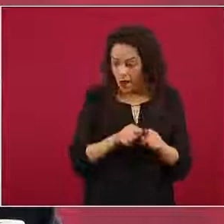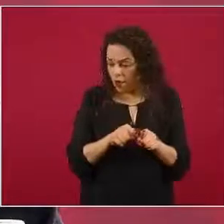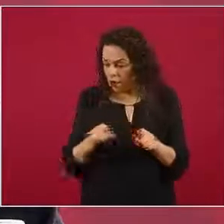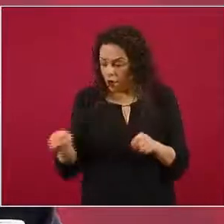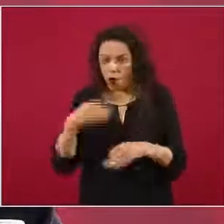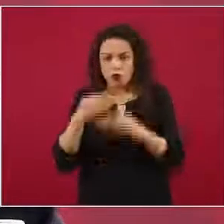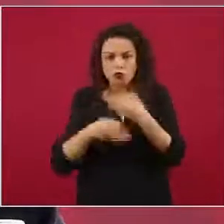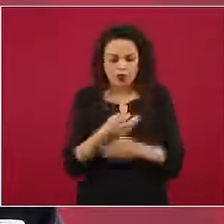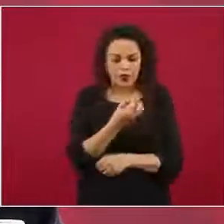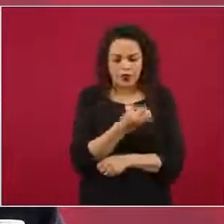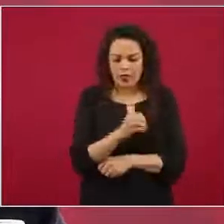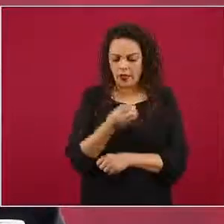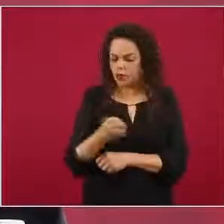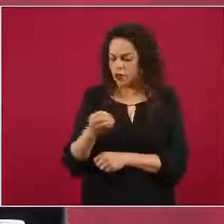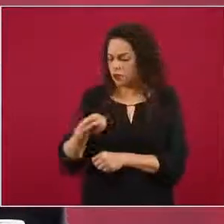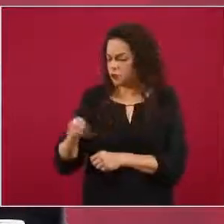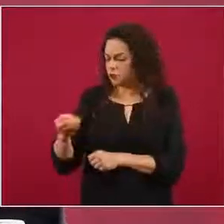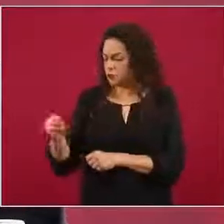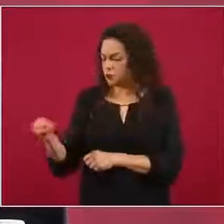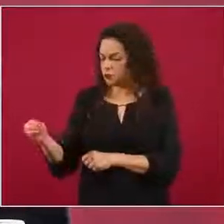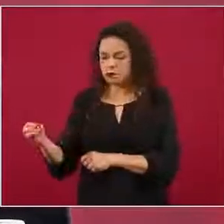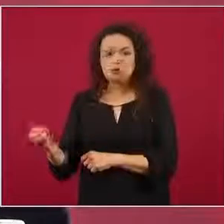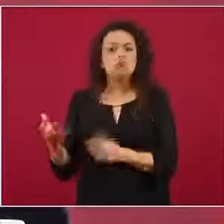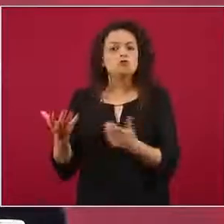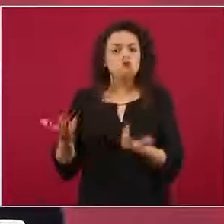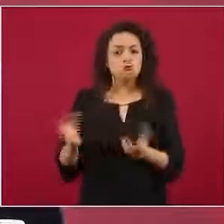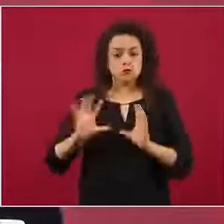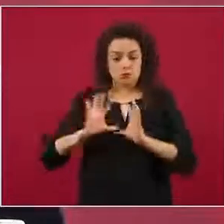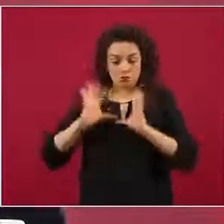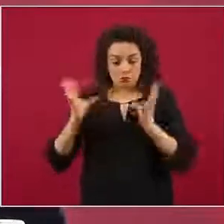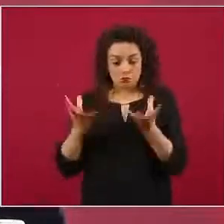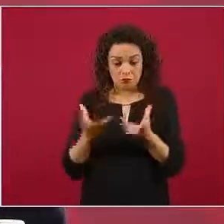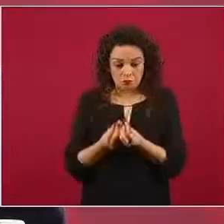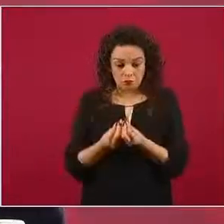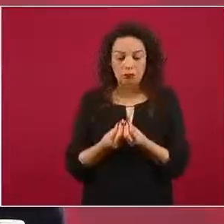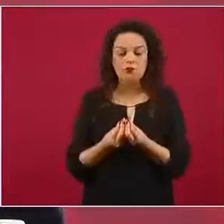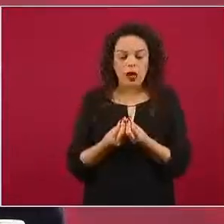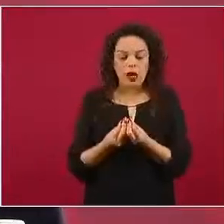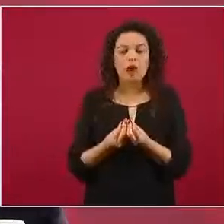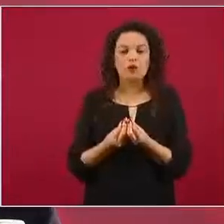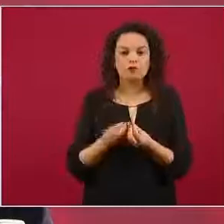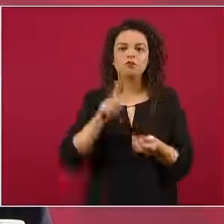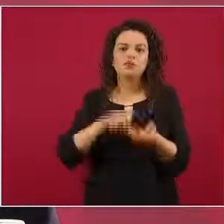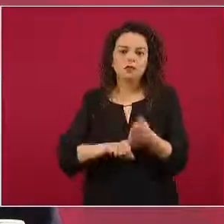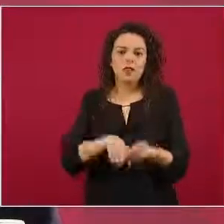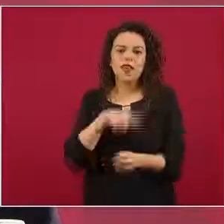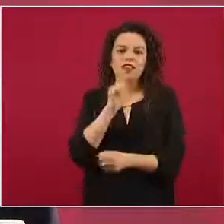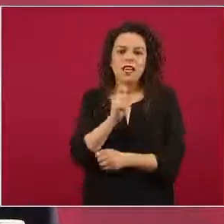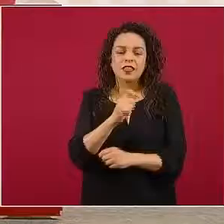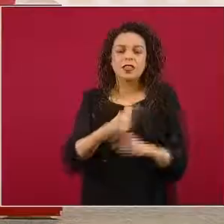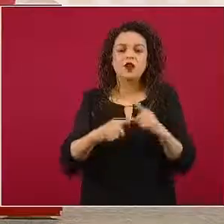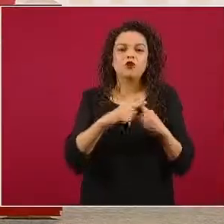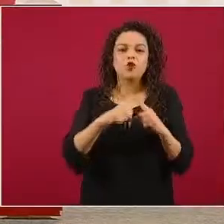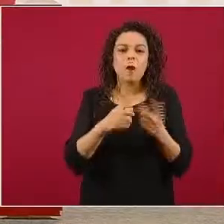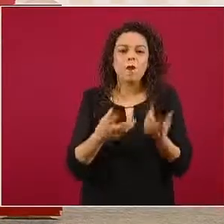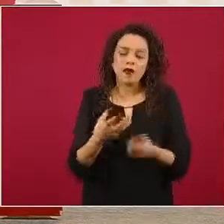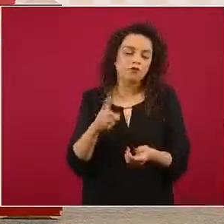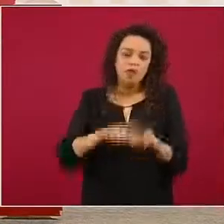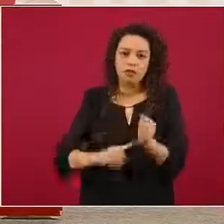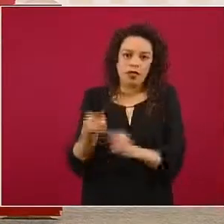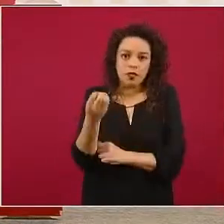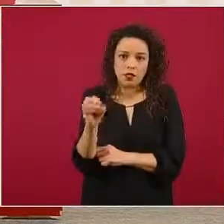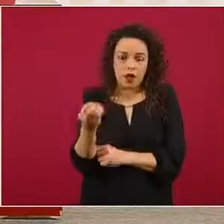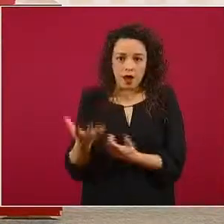0, la ponderación o suma de esa semana pues sería un 0, ¿no? Si todos los indicadores, estamos yéndonos a los